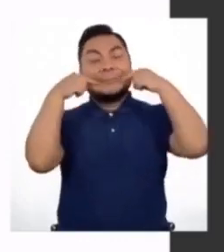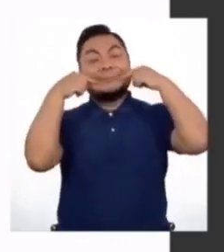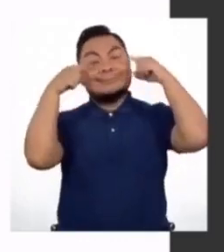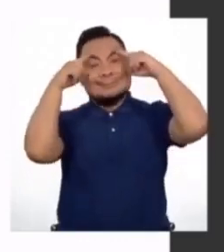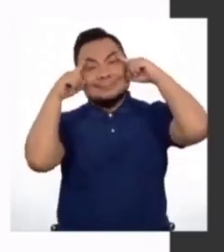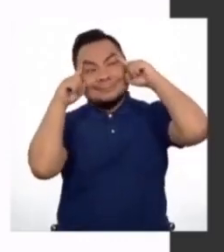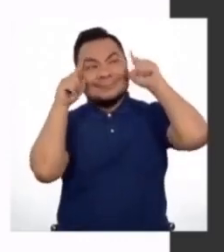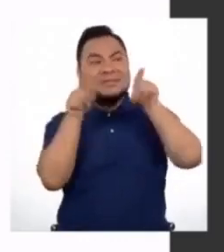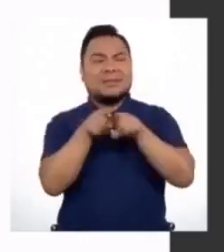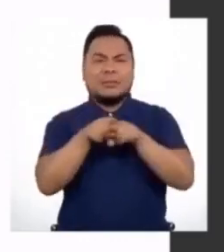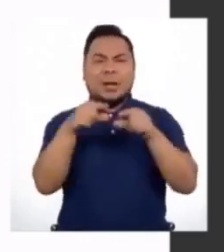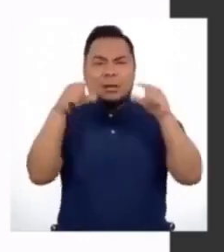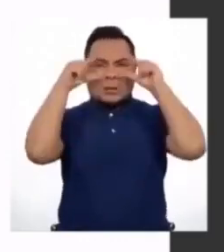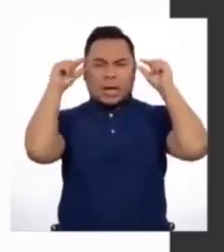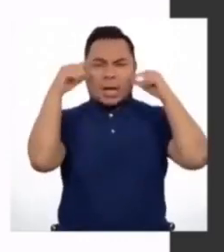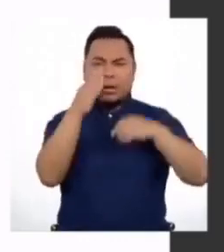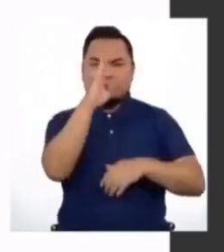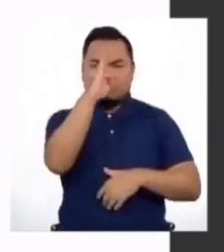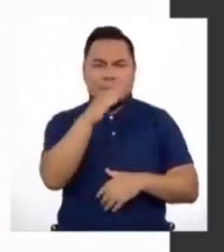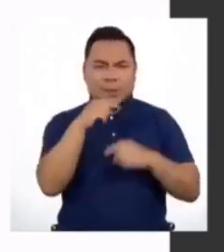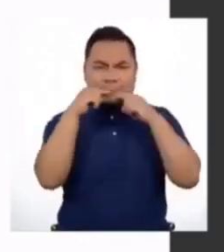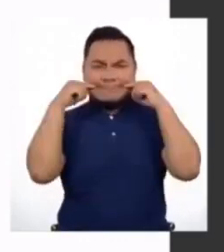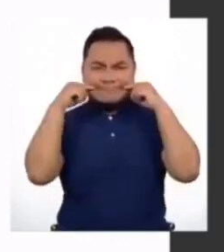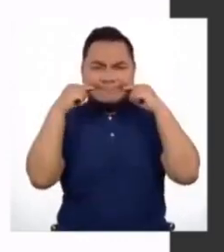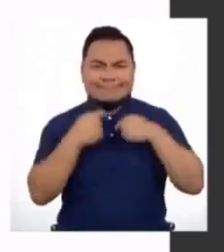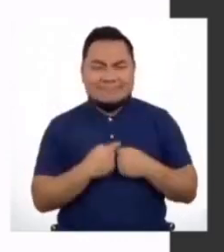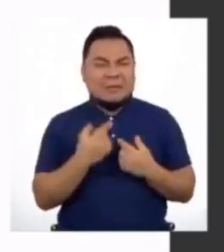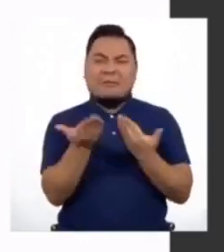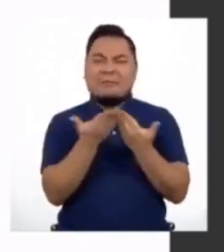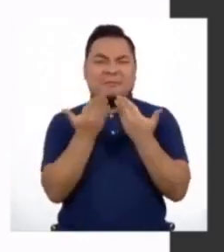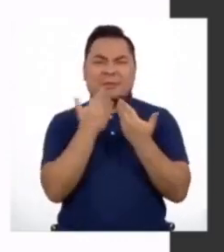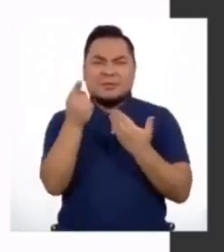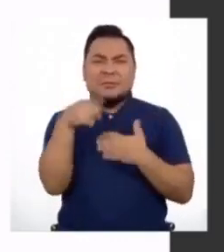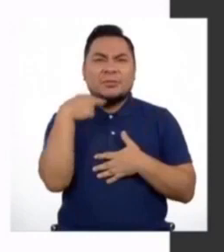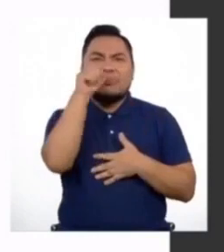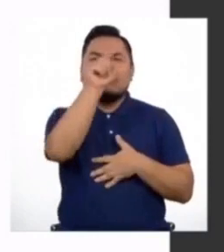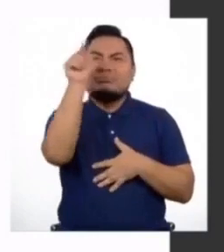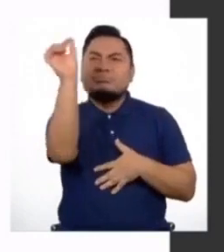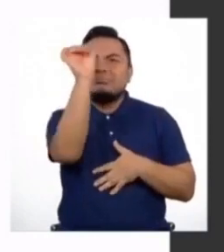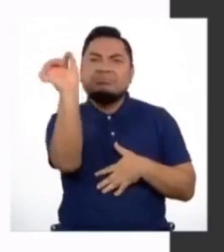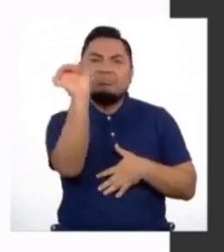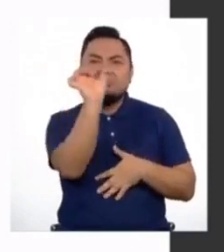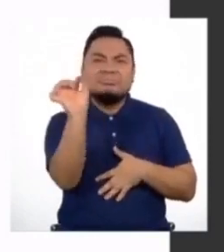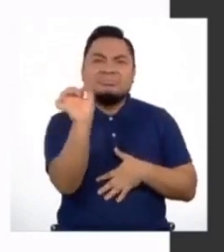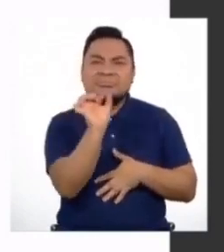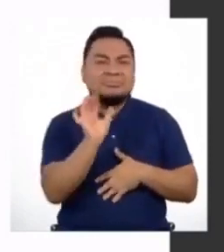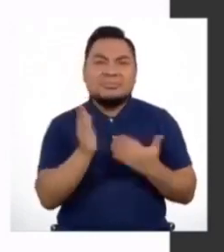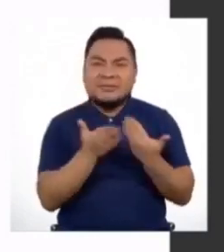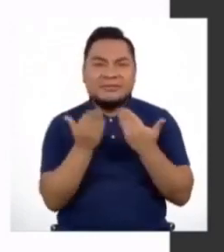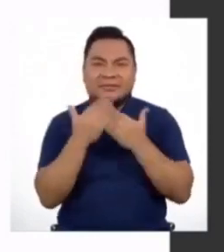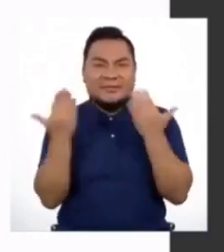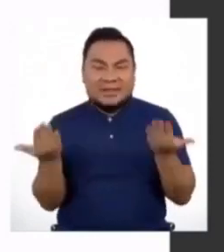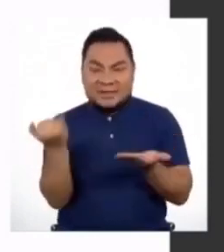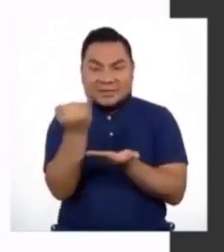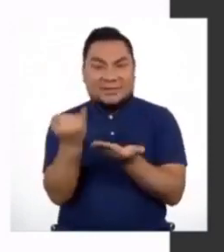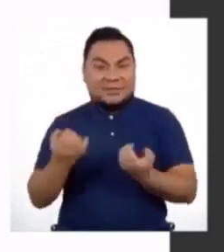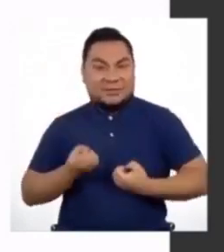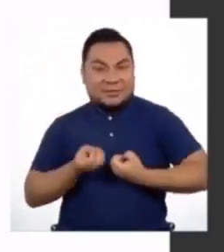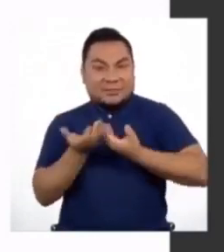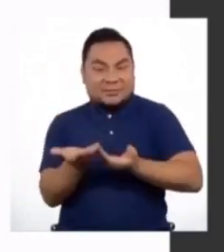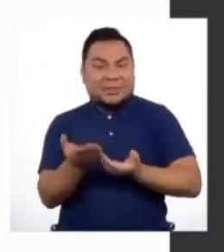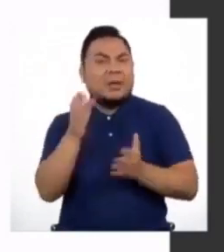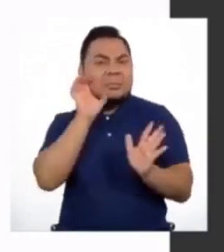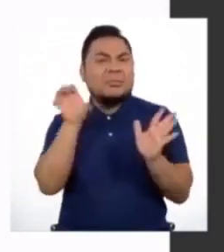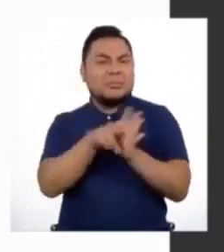hacer expresiones que luego podríamos hacer más complejas si queremos o el cómic que vamos a hacer nos lo pide. Por ejemplo,